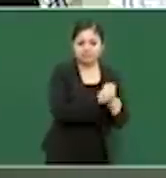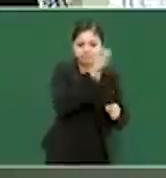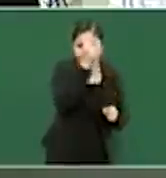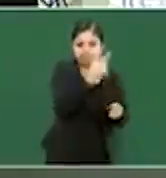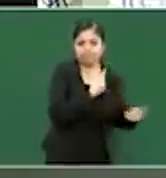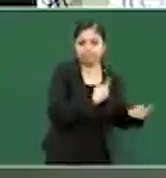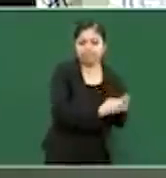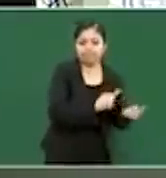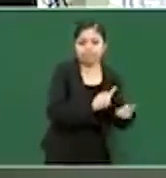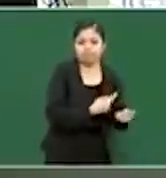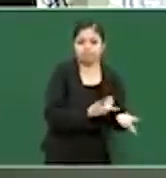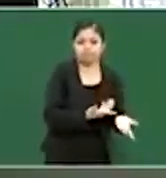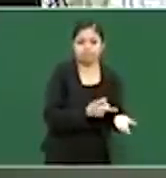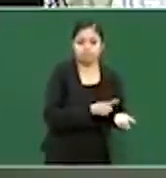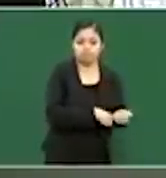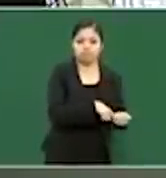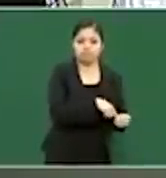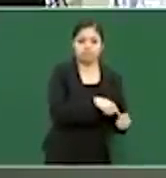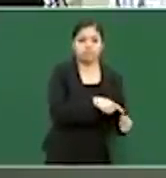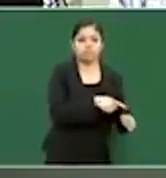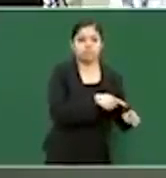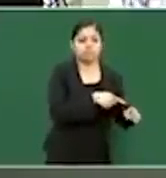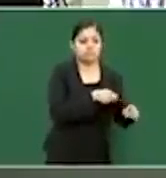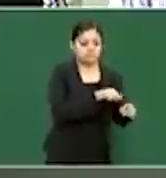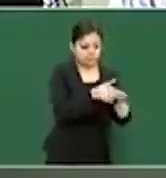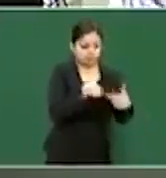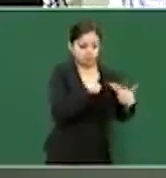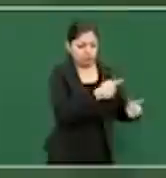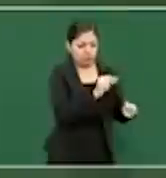mientras llenaban pipas